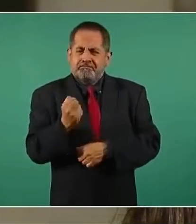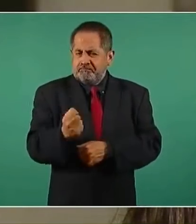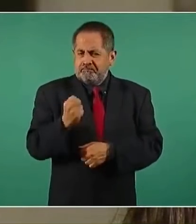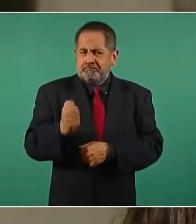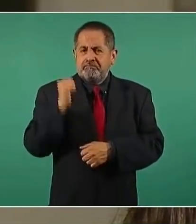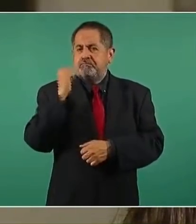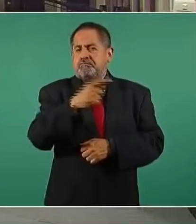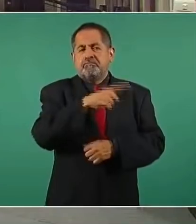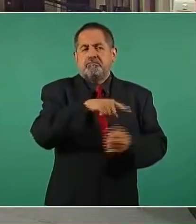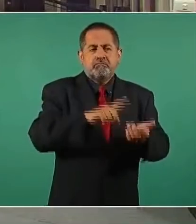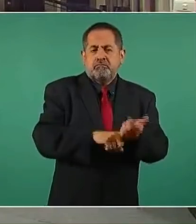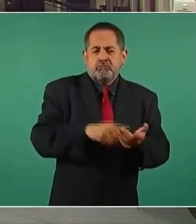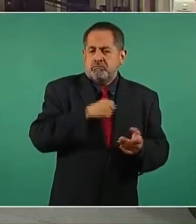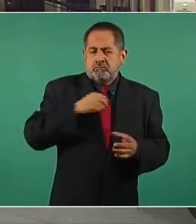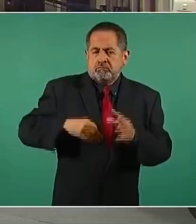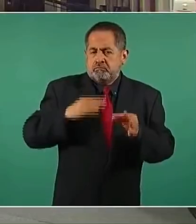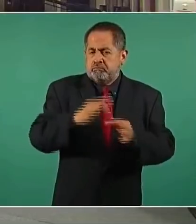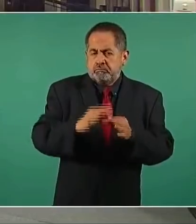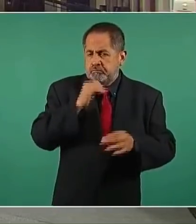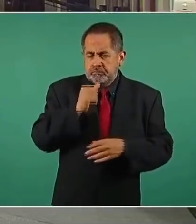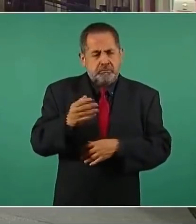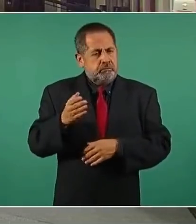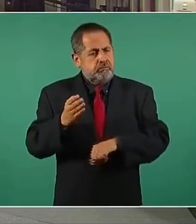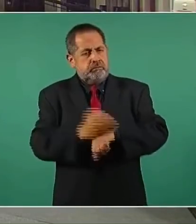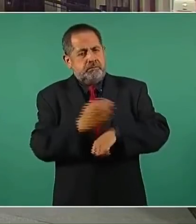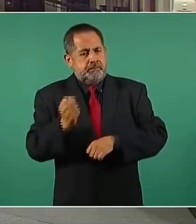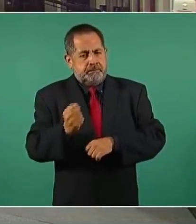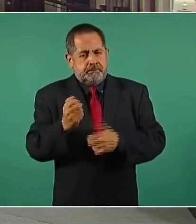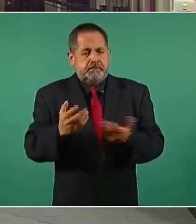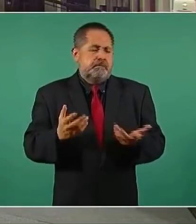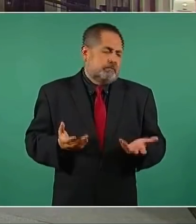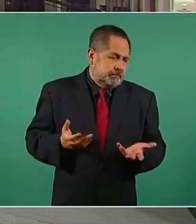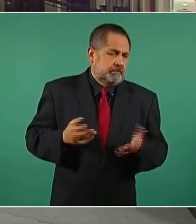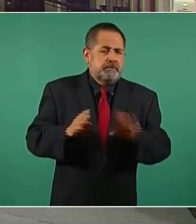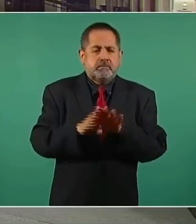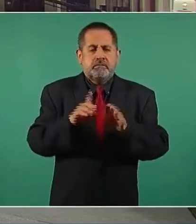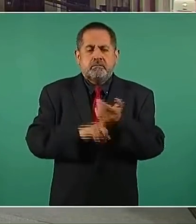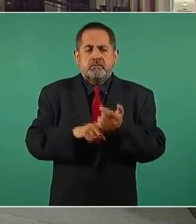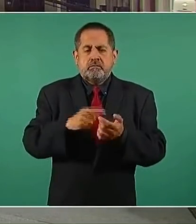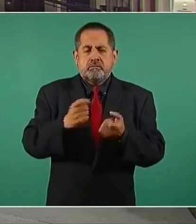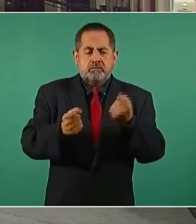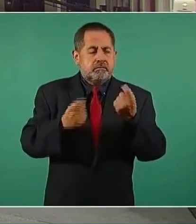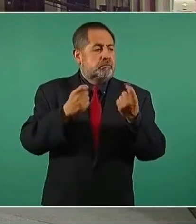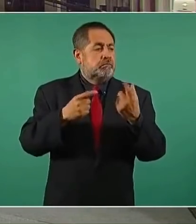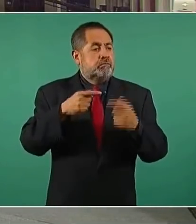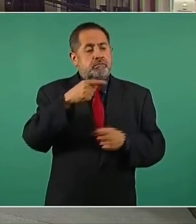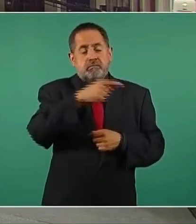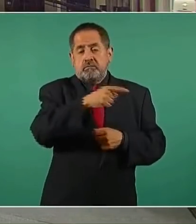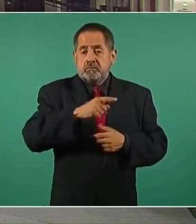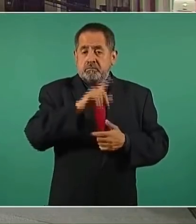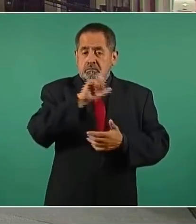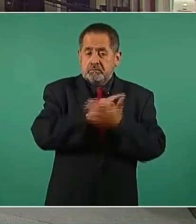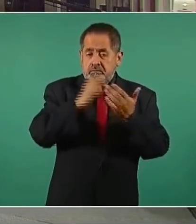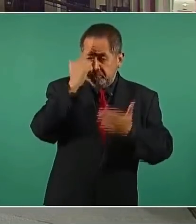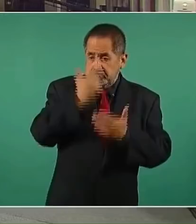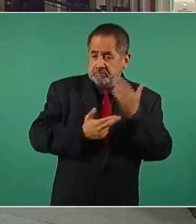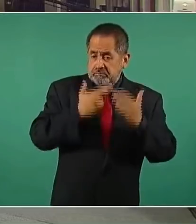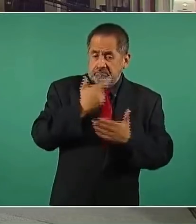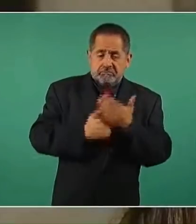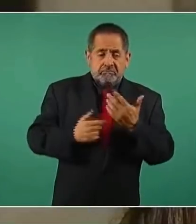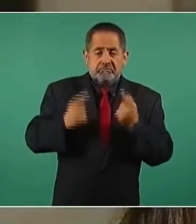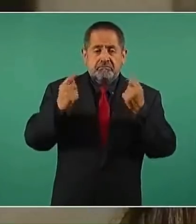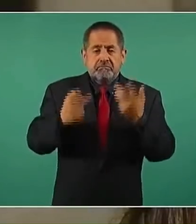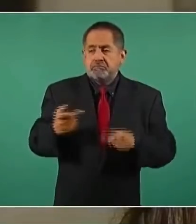cumplir con sus obligaciones para los que fueron creados, ya que a pesar de las violaciones que están cometiendo, pues simplemente no